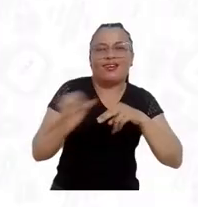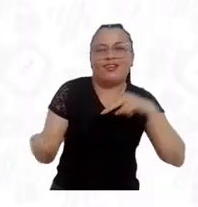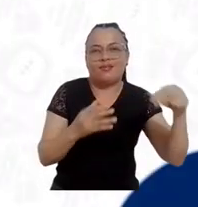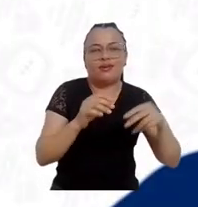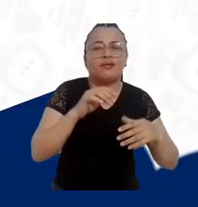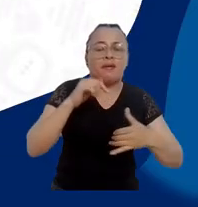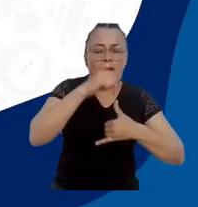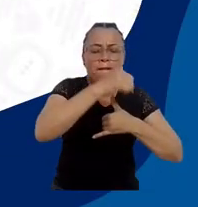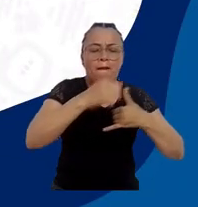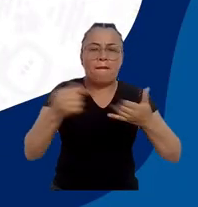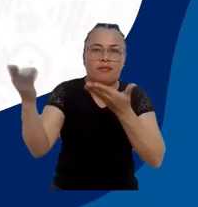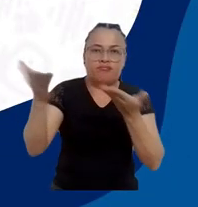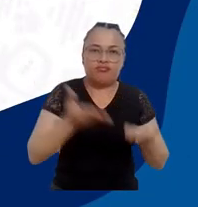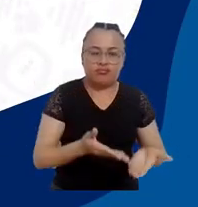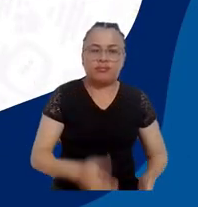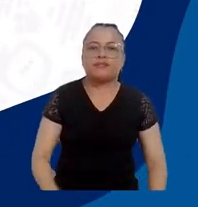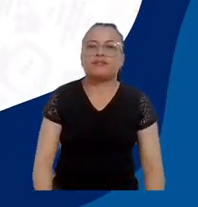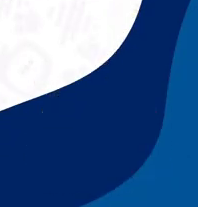país.